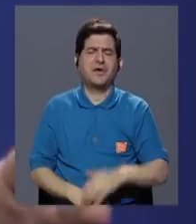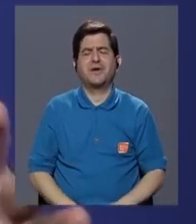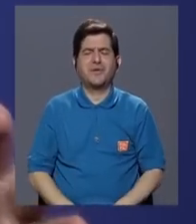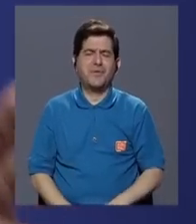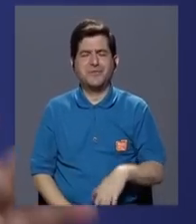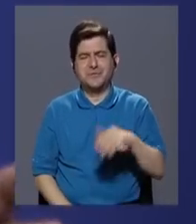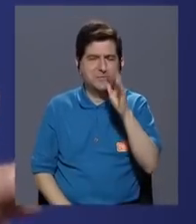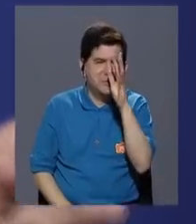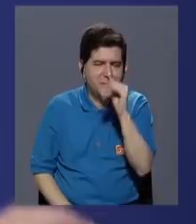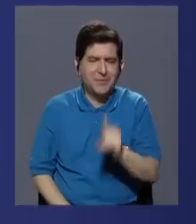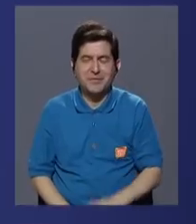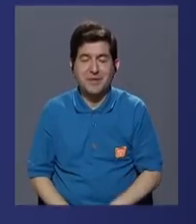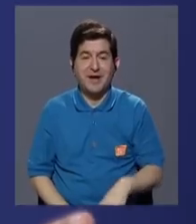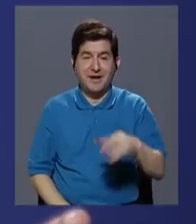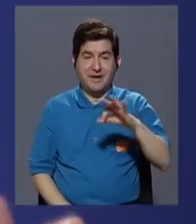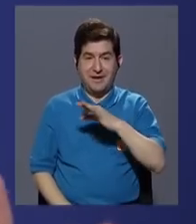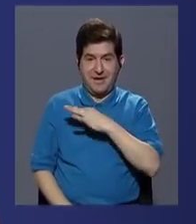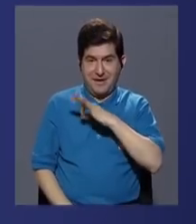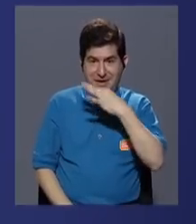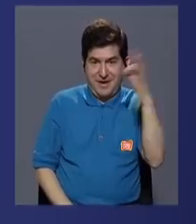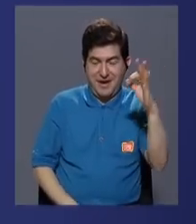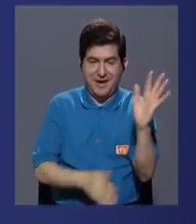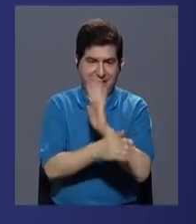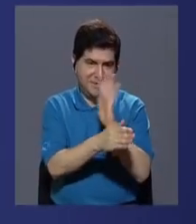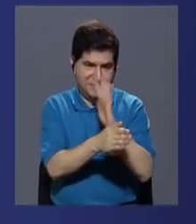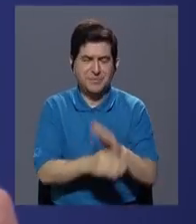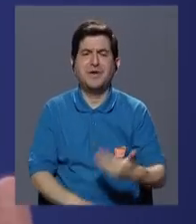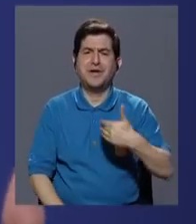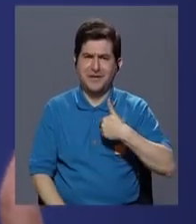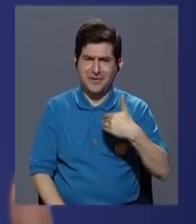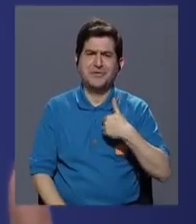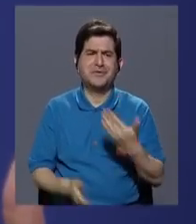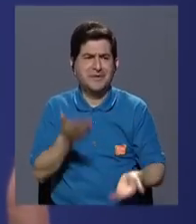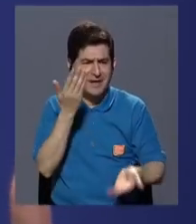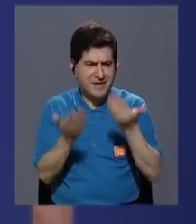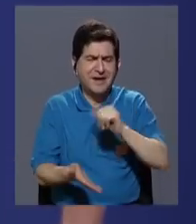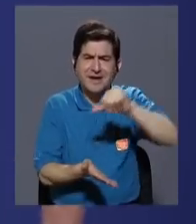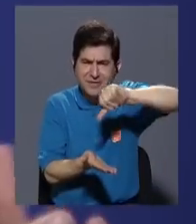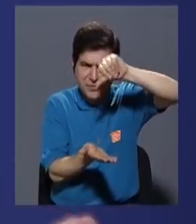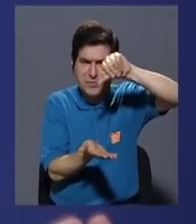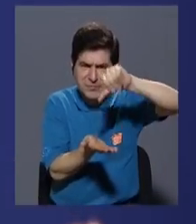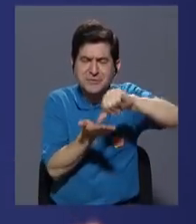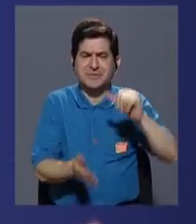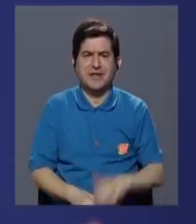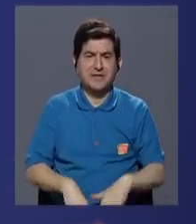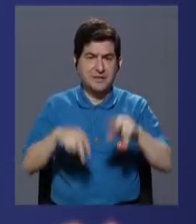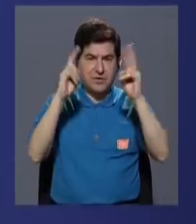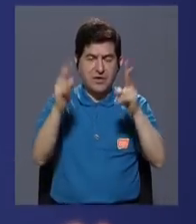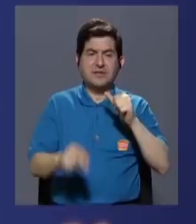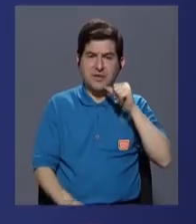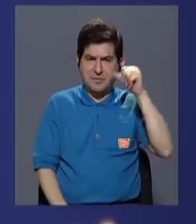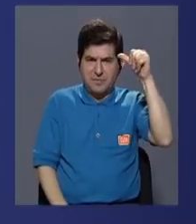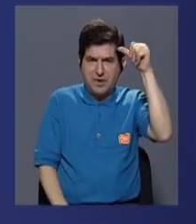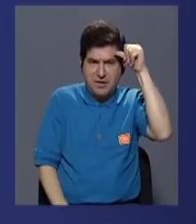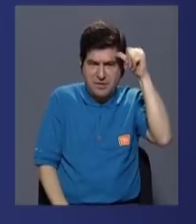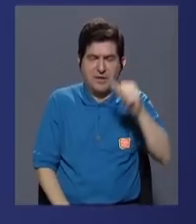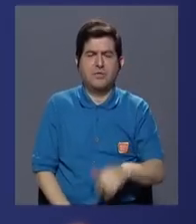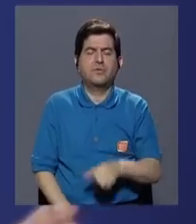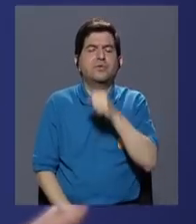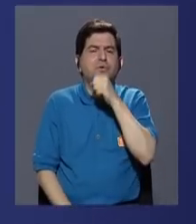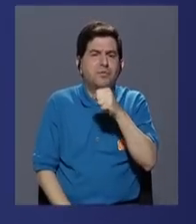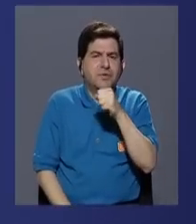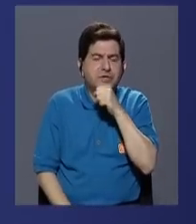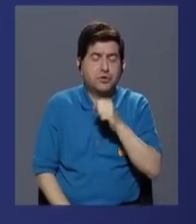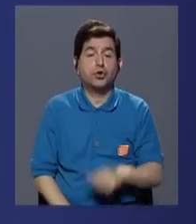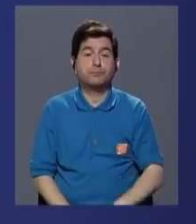al espíritu de la película que tiene como centro también el tema de la adultez del adulto